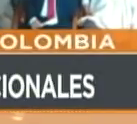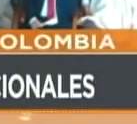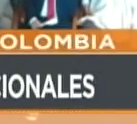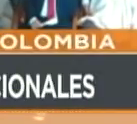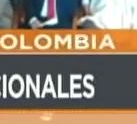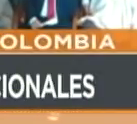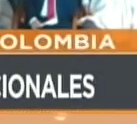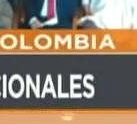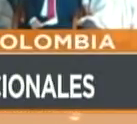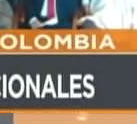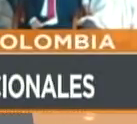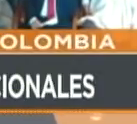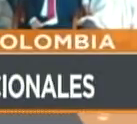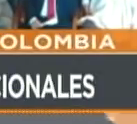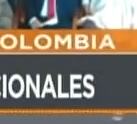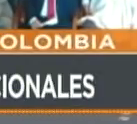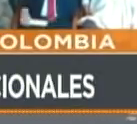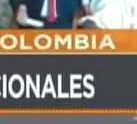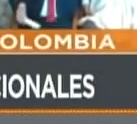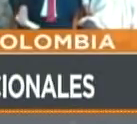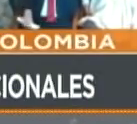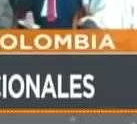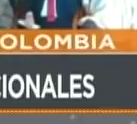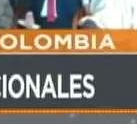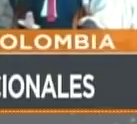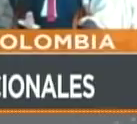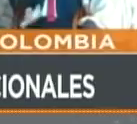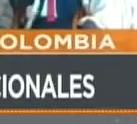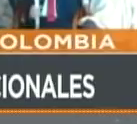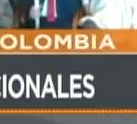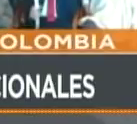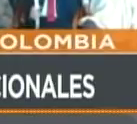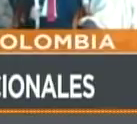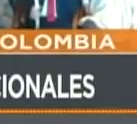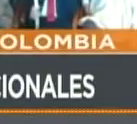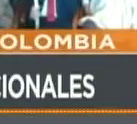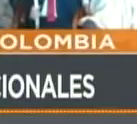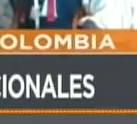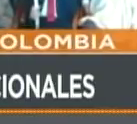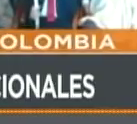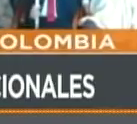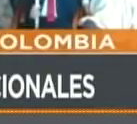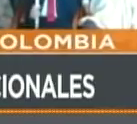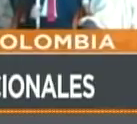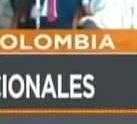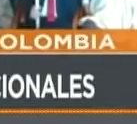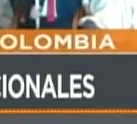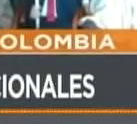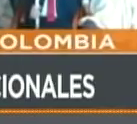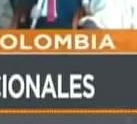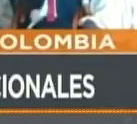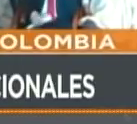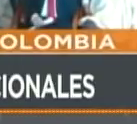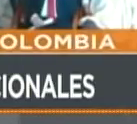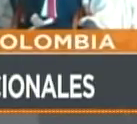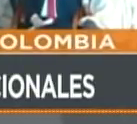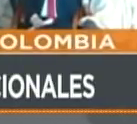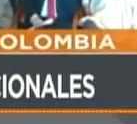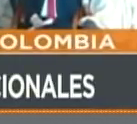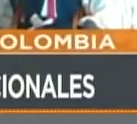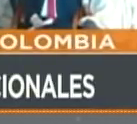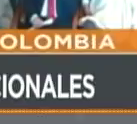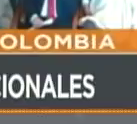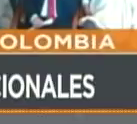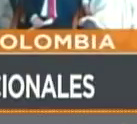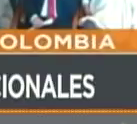trigo del mundo. Buenas noticias para Venezuela. Por fin lo logramos, porque cuesta. La burocracia venezolana impedía que se importara